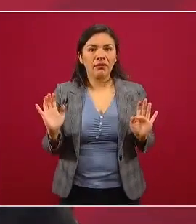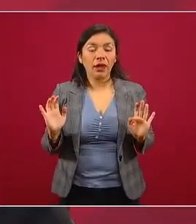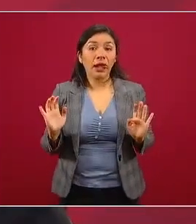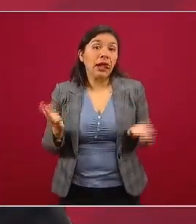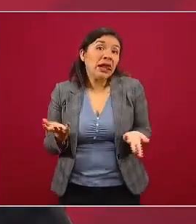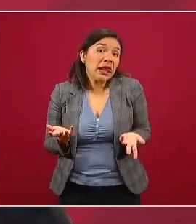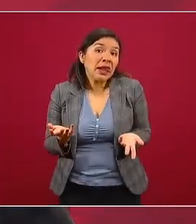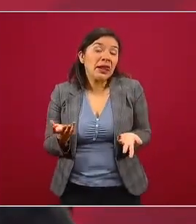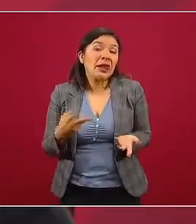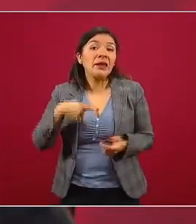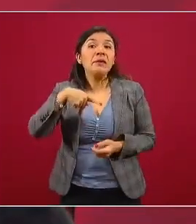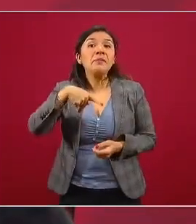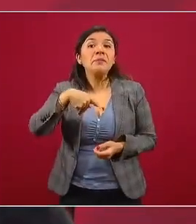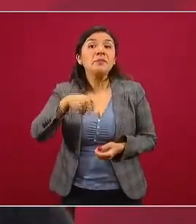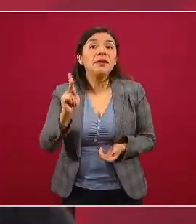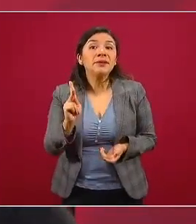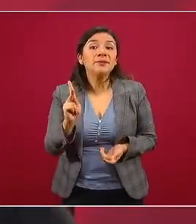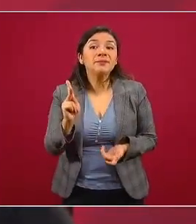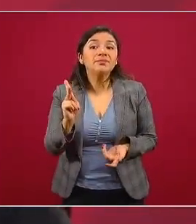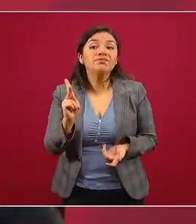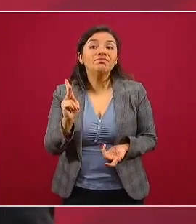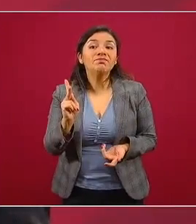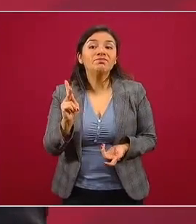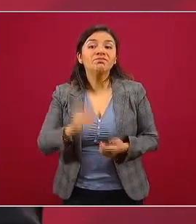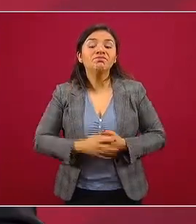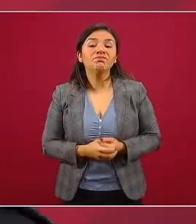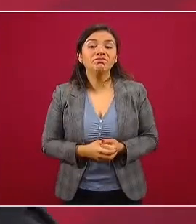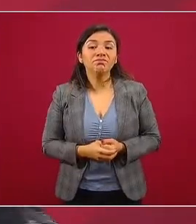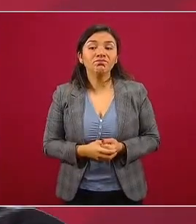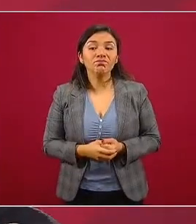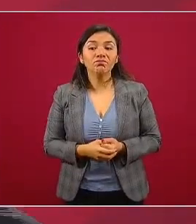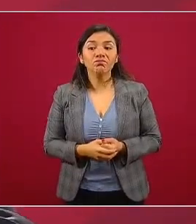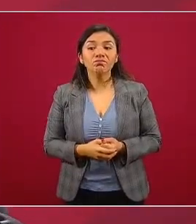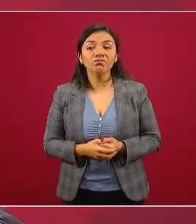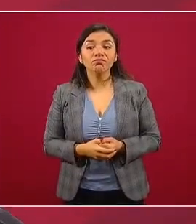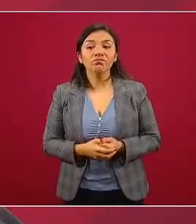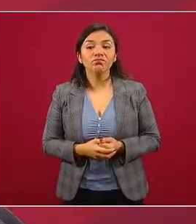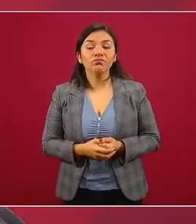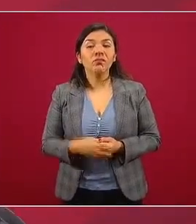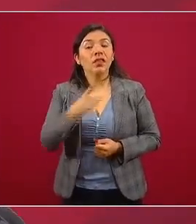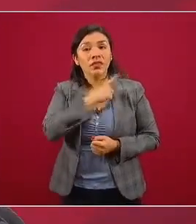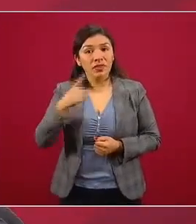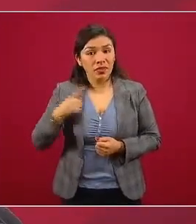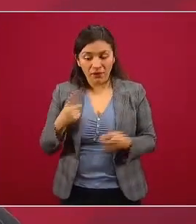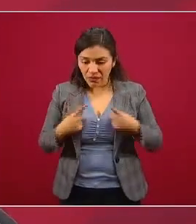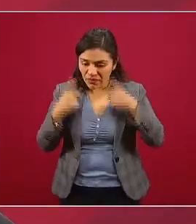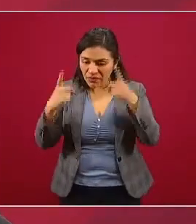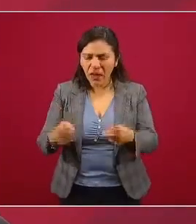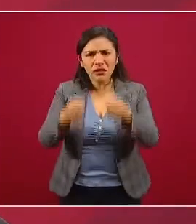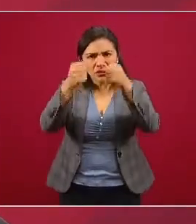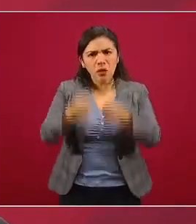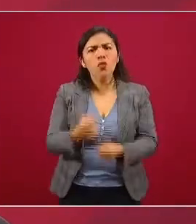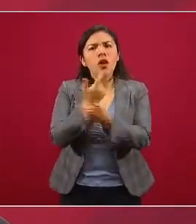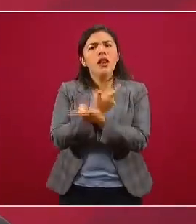Pero bueno, que se garanticen las libertades, nada más